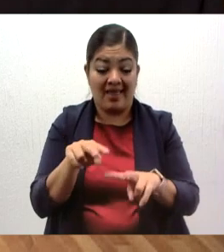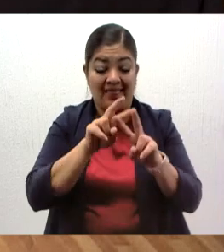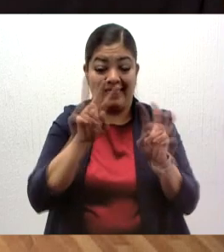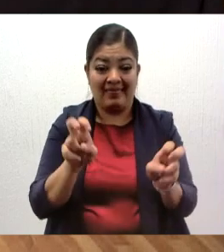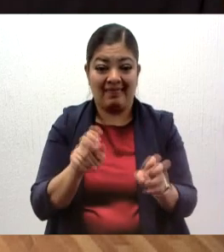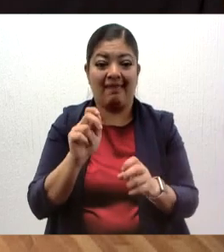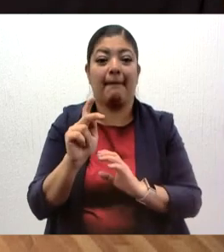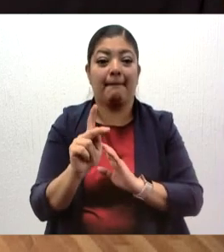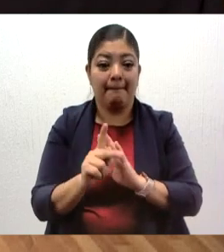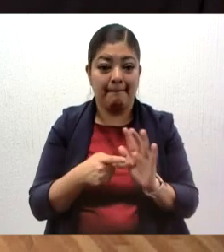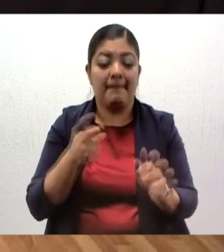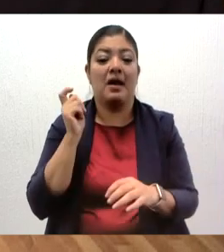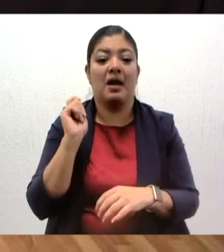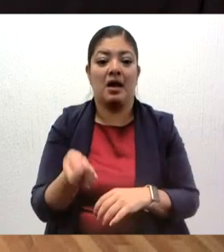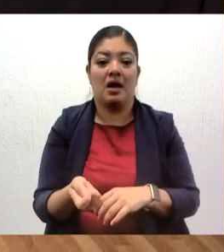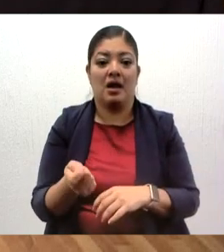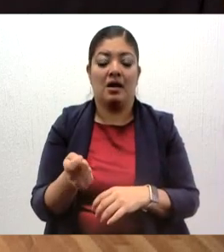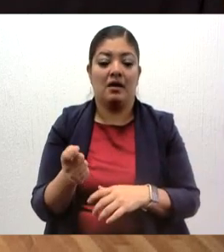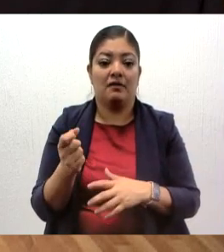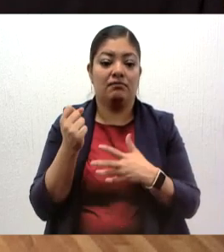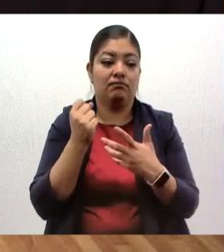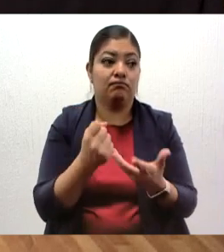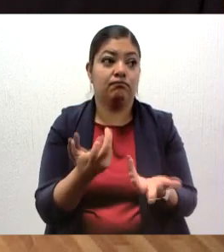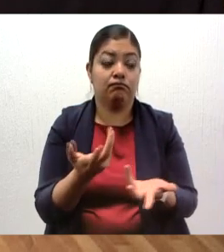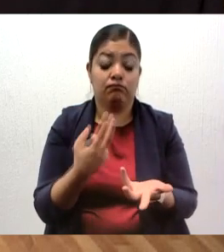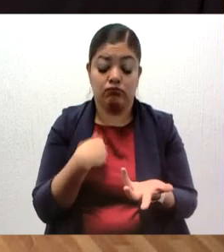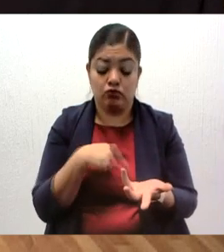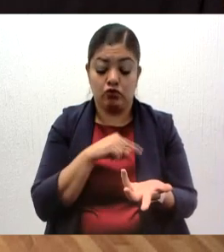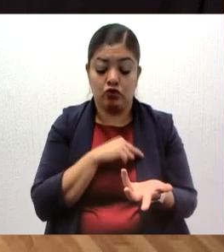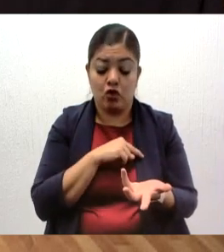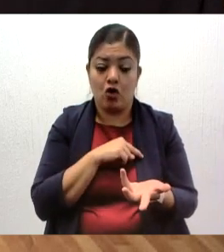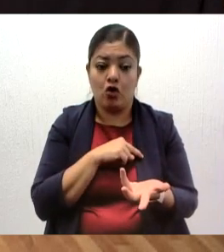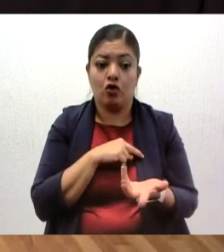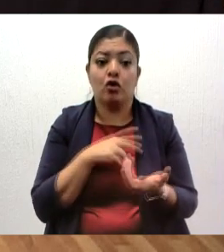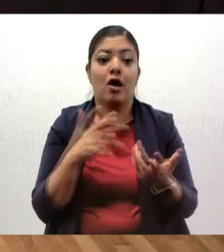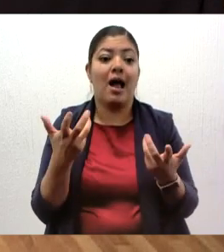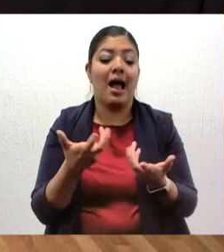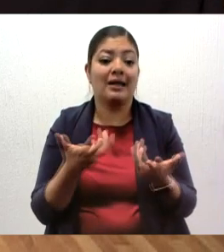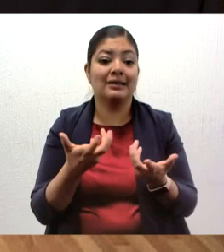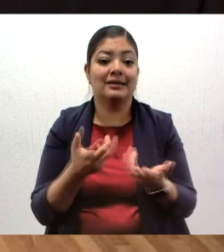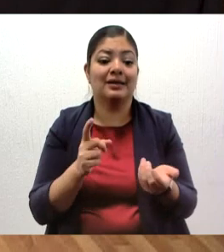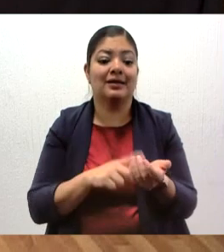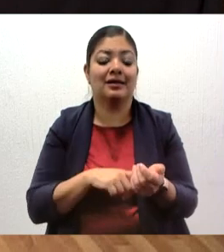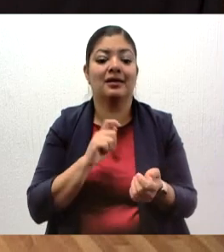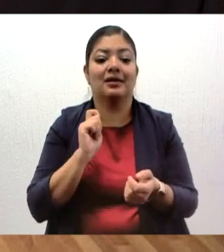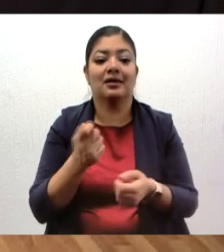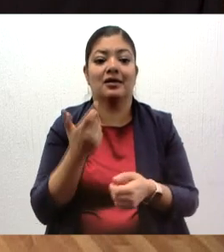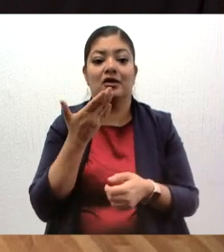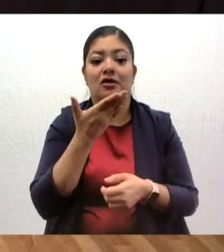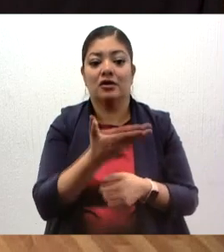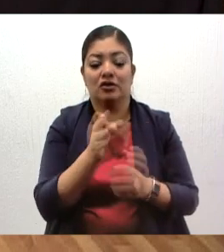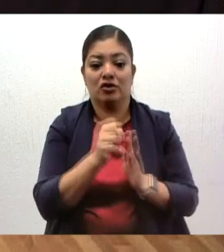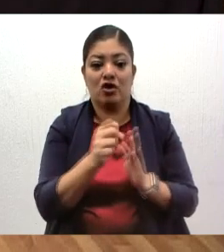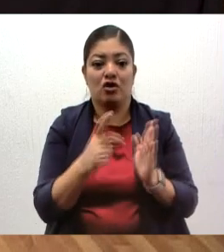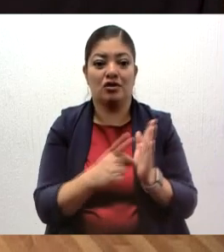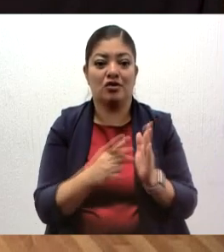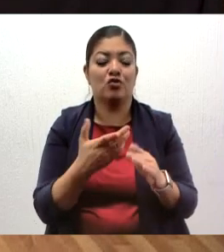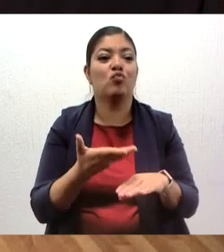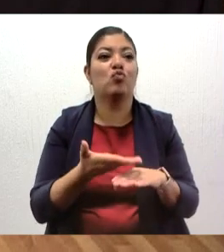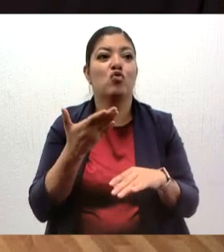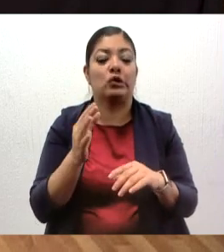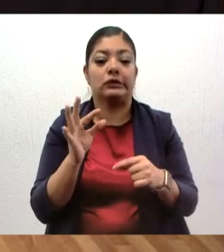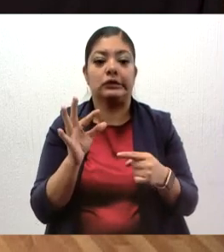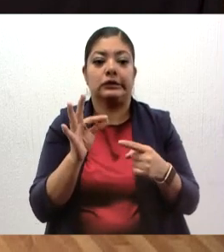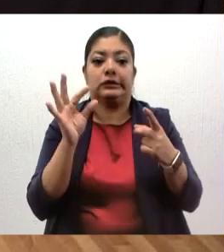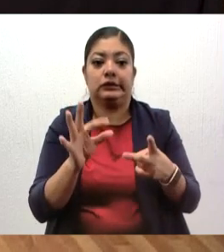ación eh nosotros estamos haciendo Ya una solicitud muy puntual eh No solamente estamos aventando